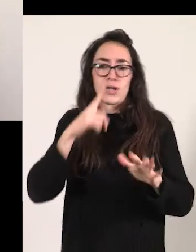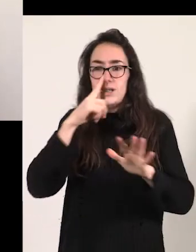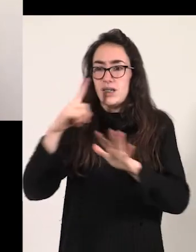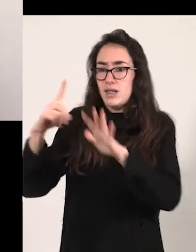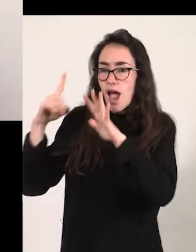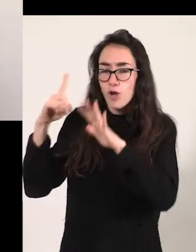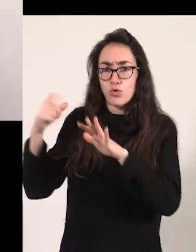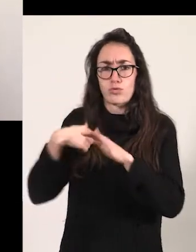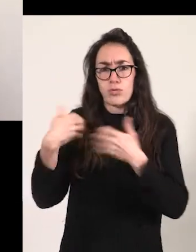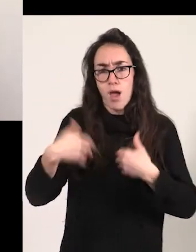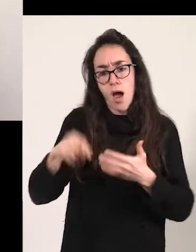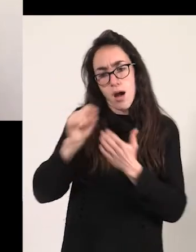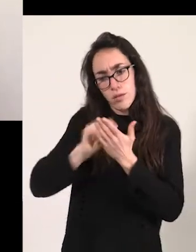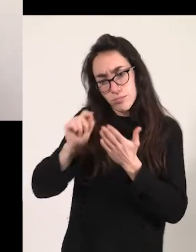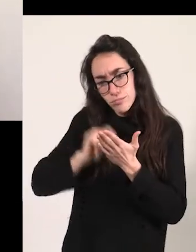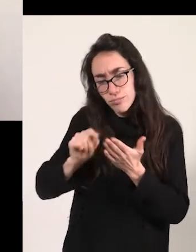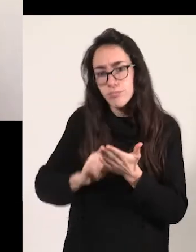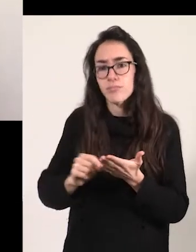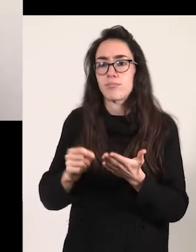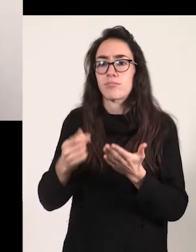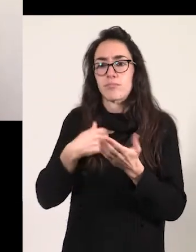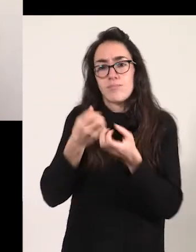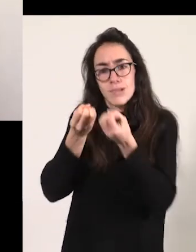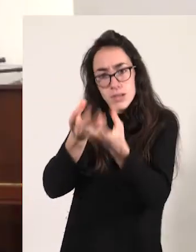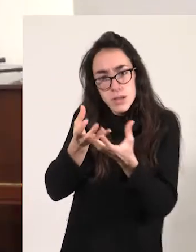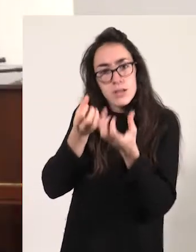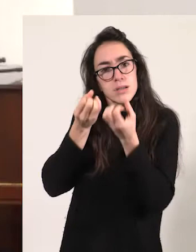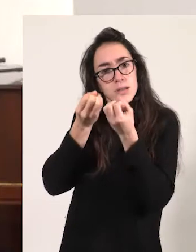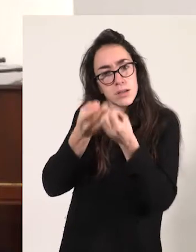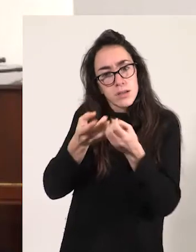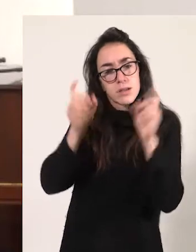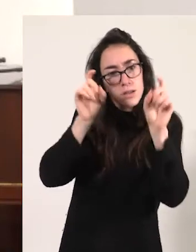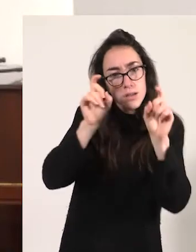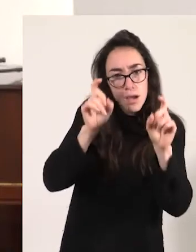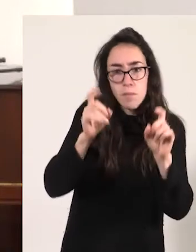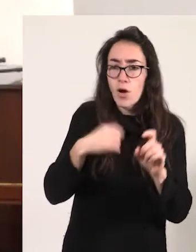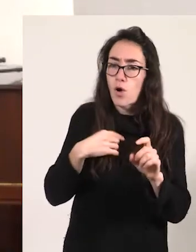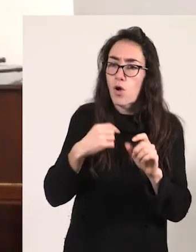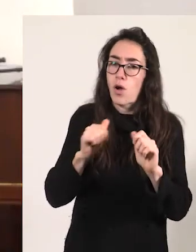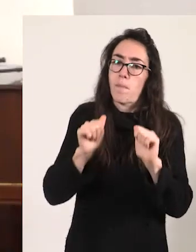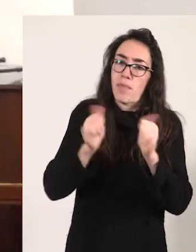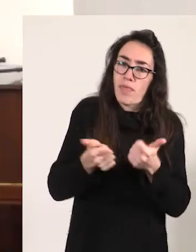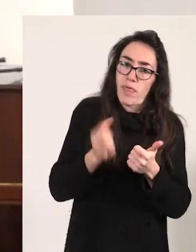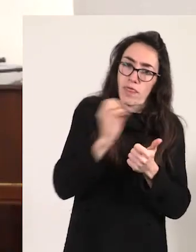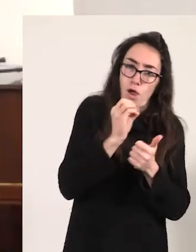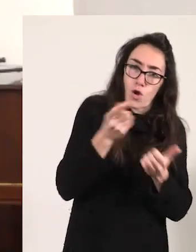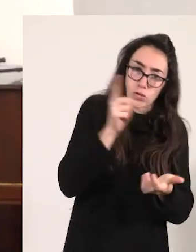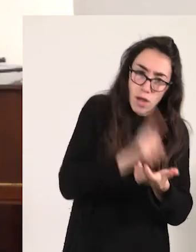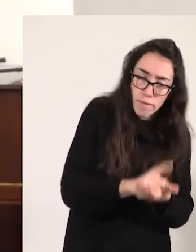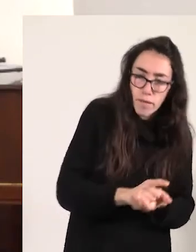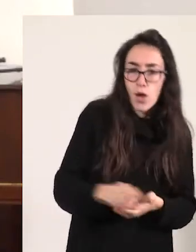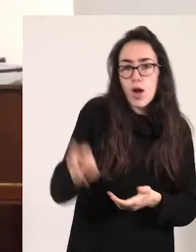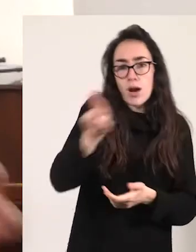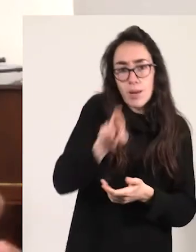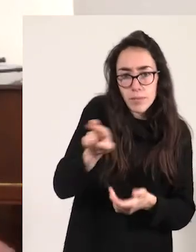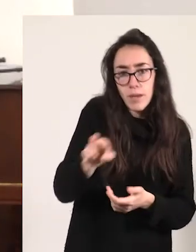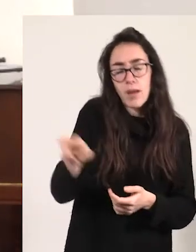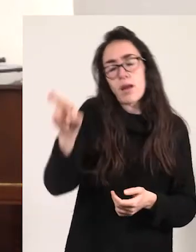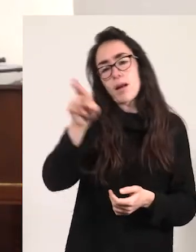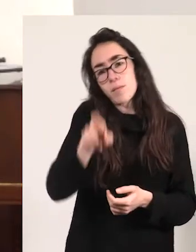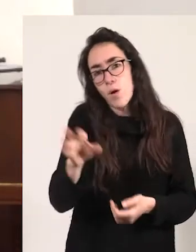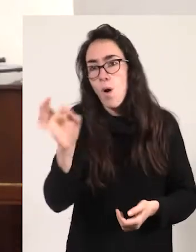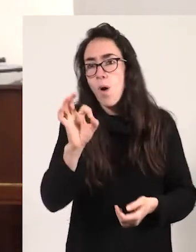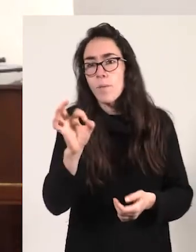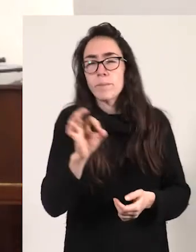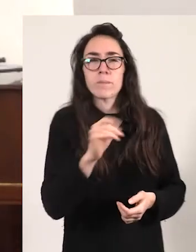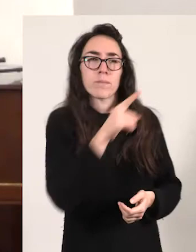6 años porque quieres comunicar, ¿no? Y hacer esa pedagogía, pero no puede ser que siempre partamos desde el mismo lado. Hablemos